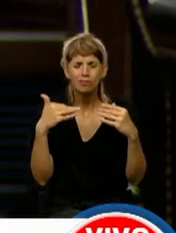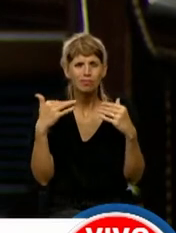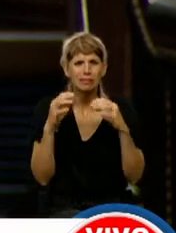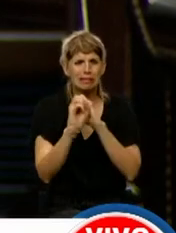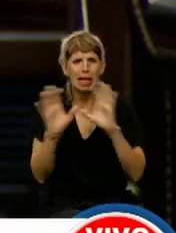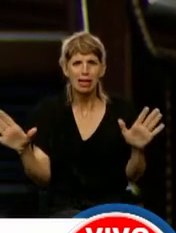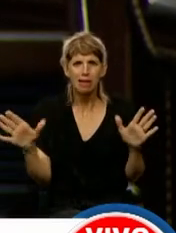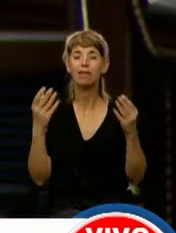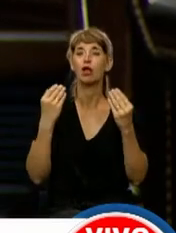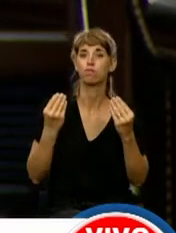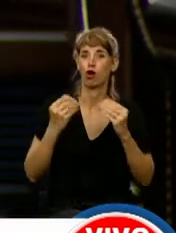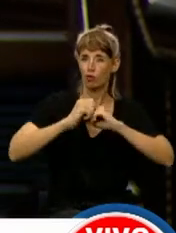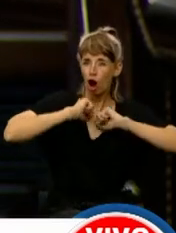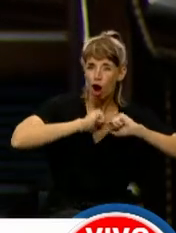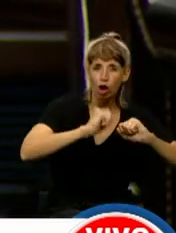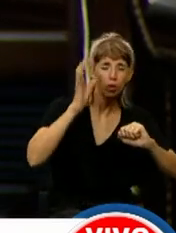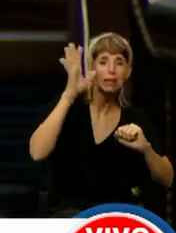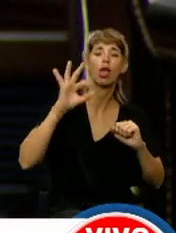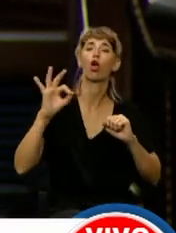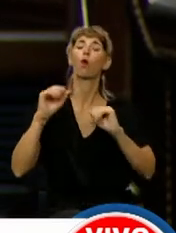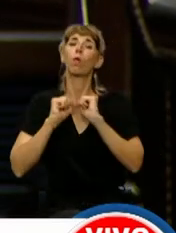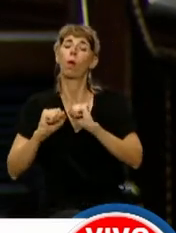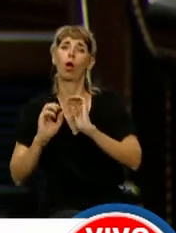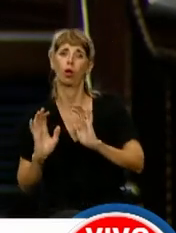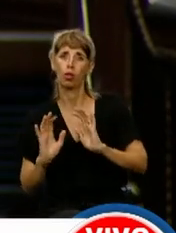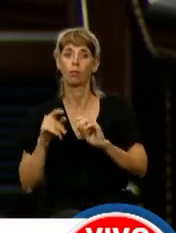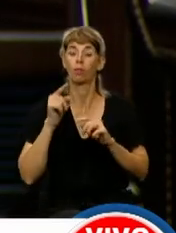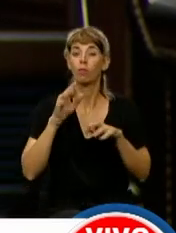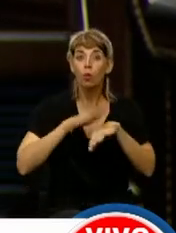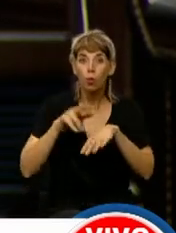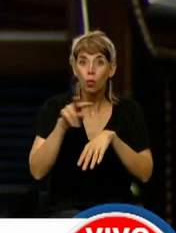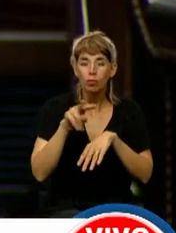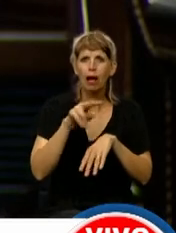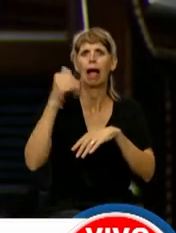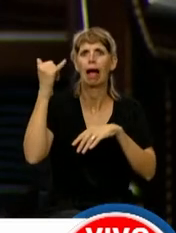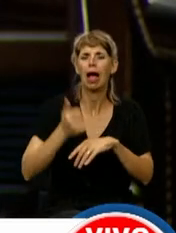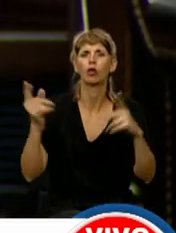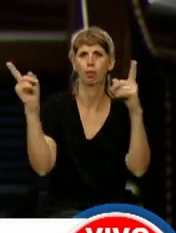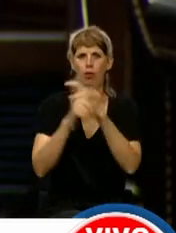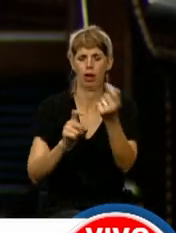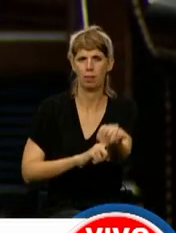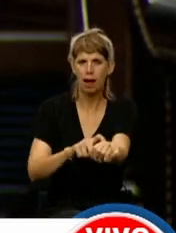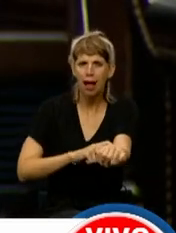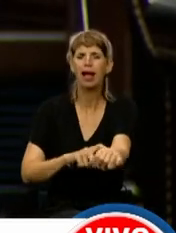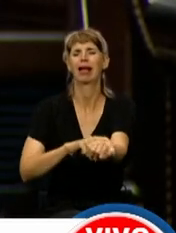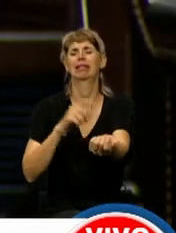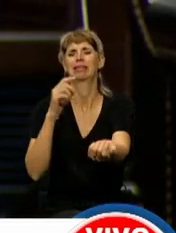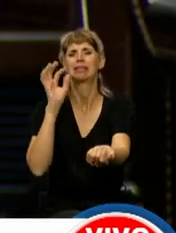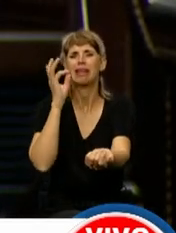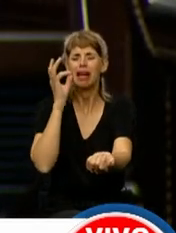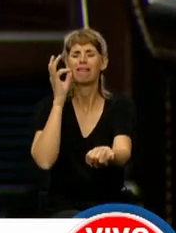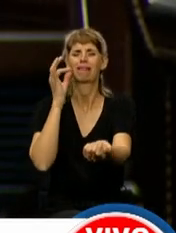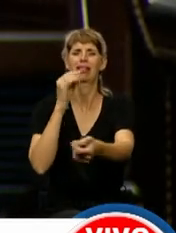esta obesidad son fundamentalmente los causantes de la parte arterial de la diabetes de los distintos tipos de